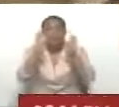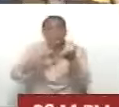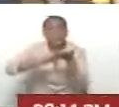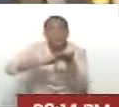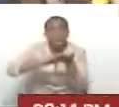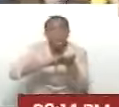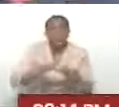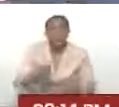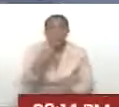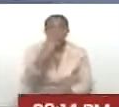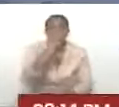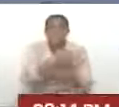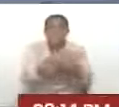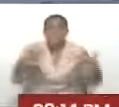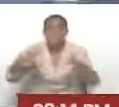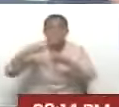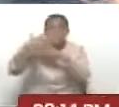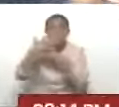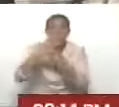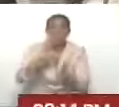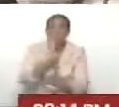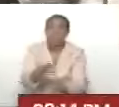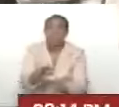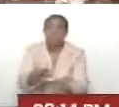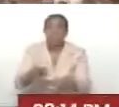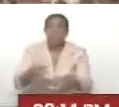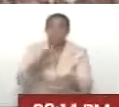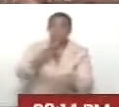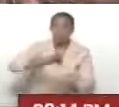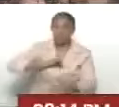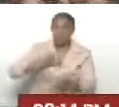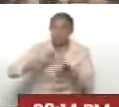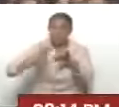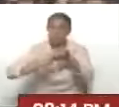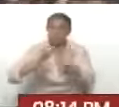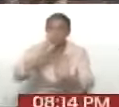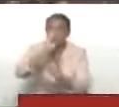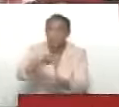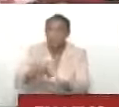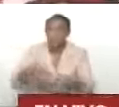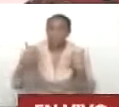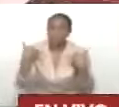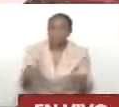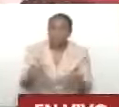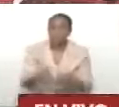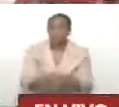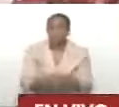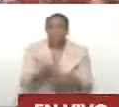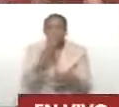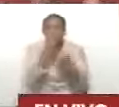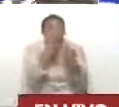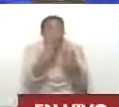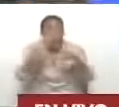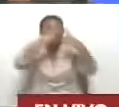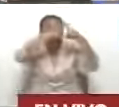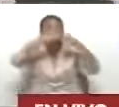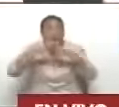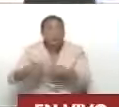solucionaron 1 millón de casos reportados. Y ustedes saben cuántos